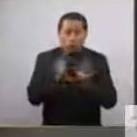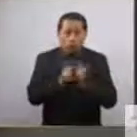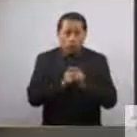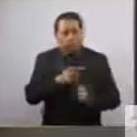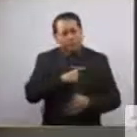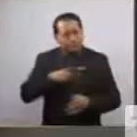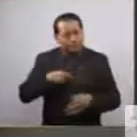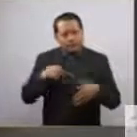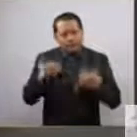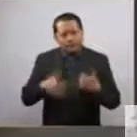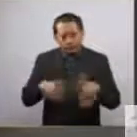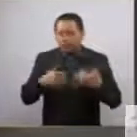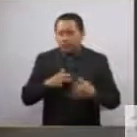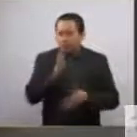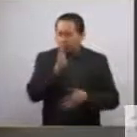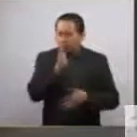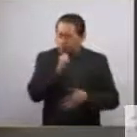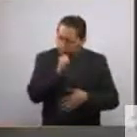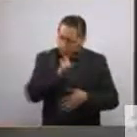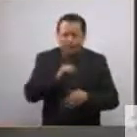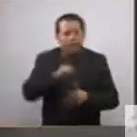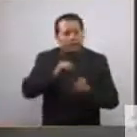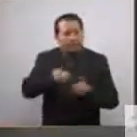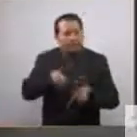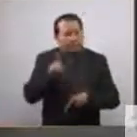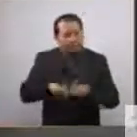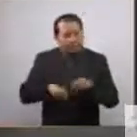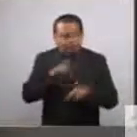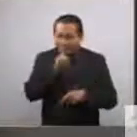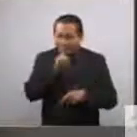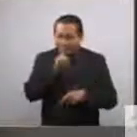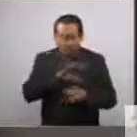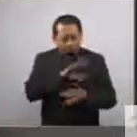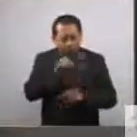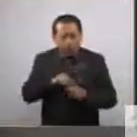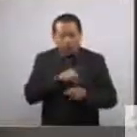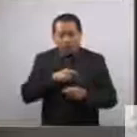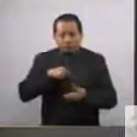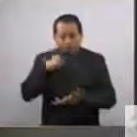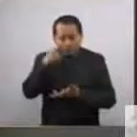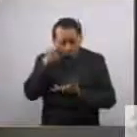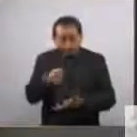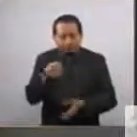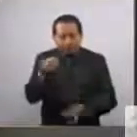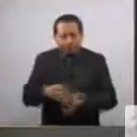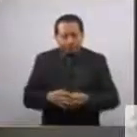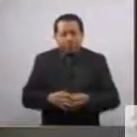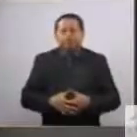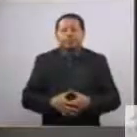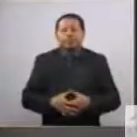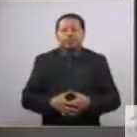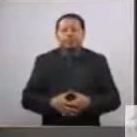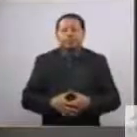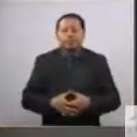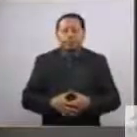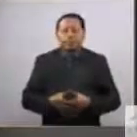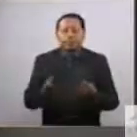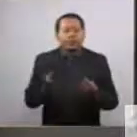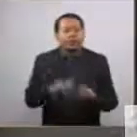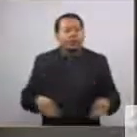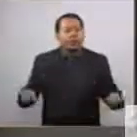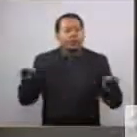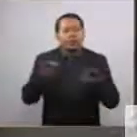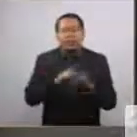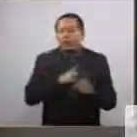puede pasar desapercibida en ninguno de los términos y mucho menos en términos presupuestarios. Es muy